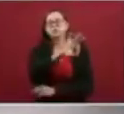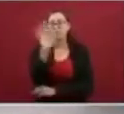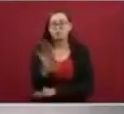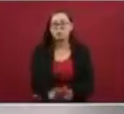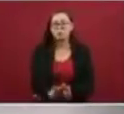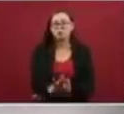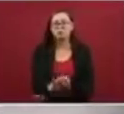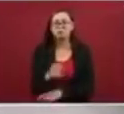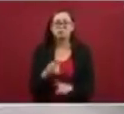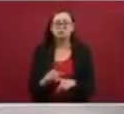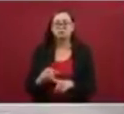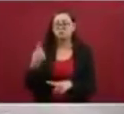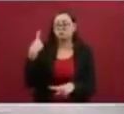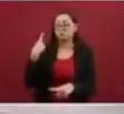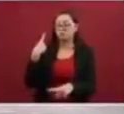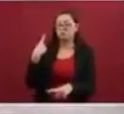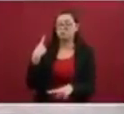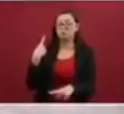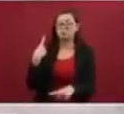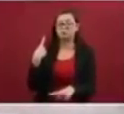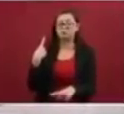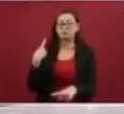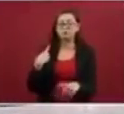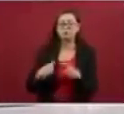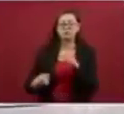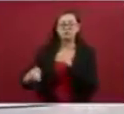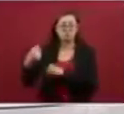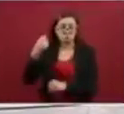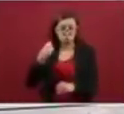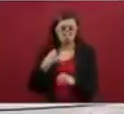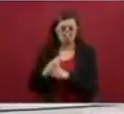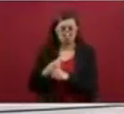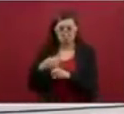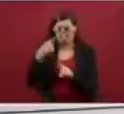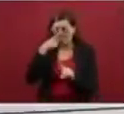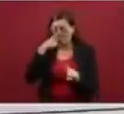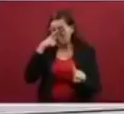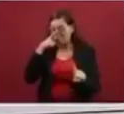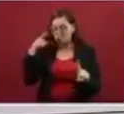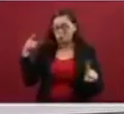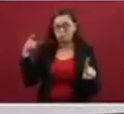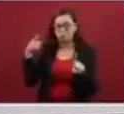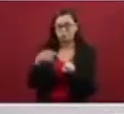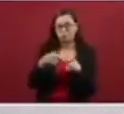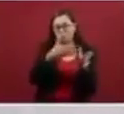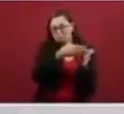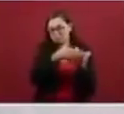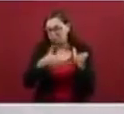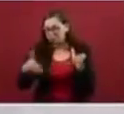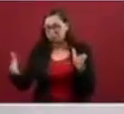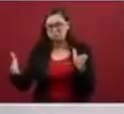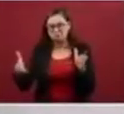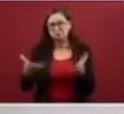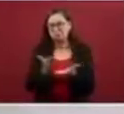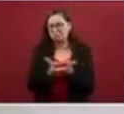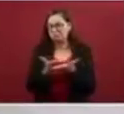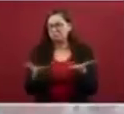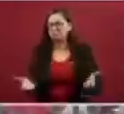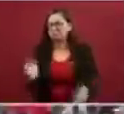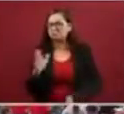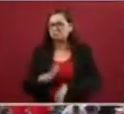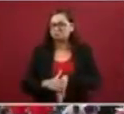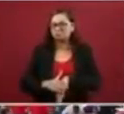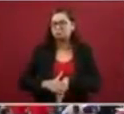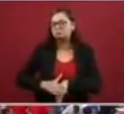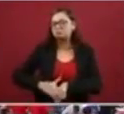con respecto a lo ejercido para la misma finalidad durante el año anterior.